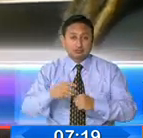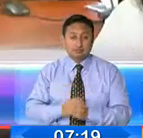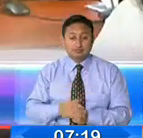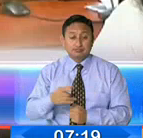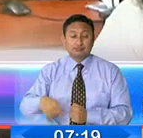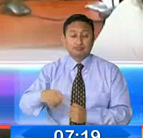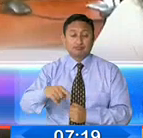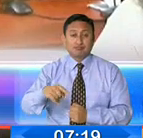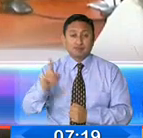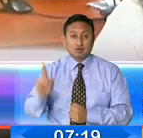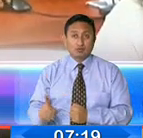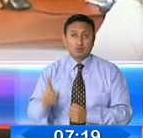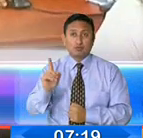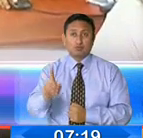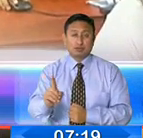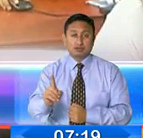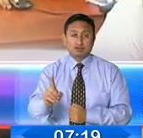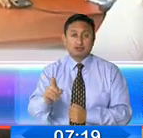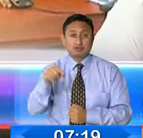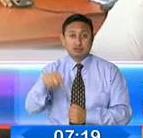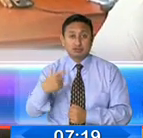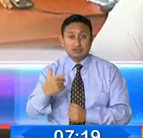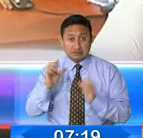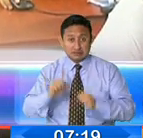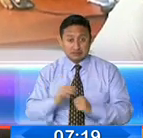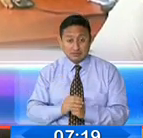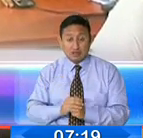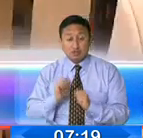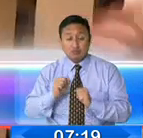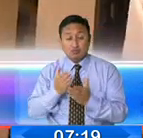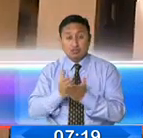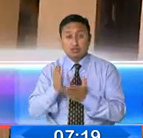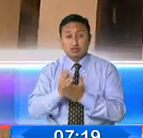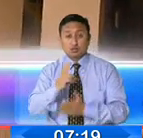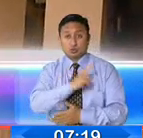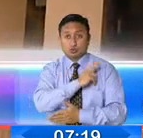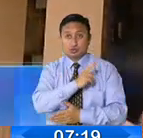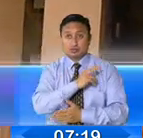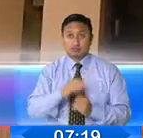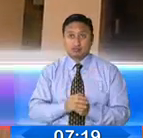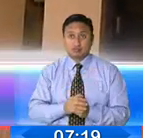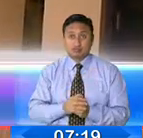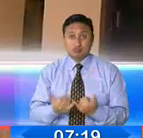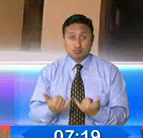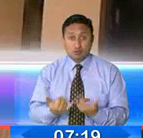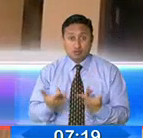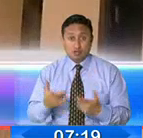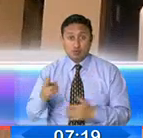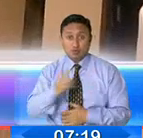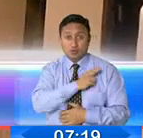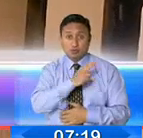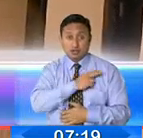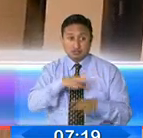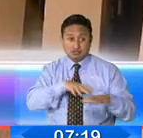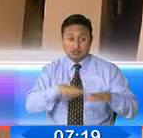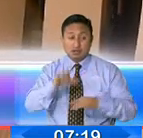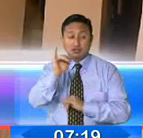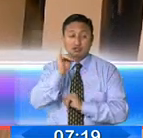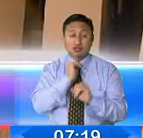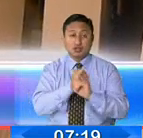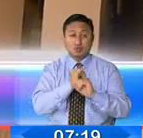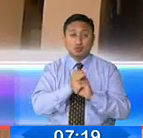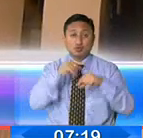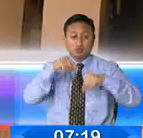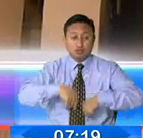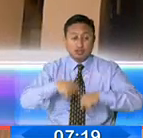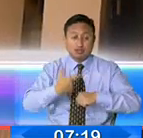de postulación, donde tratarán de obtener un cupo. Ahora mismo ya estamos trabajando con las universidades y los institutos tecnológicos para